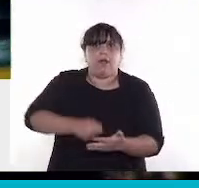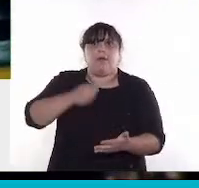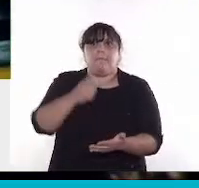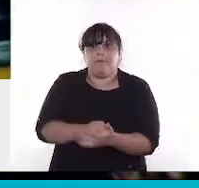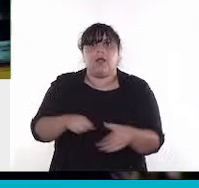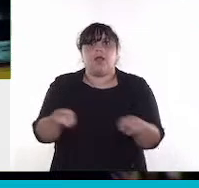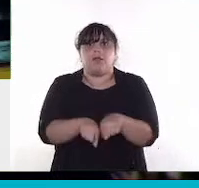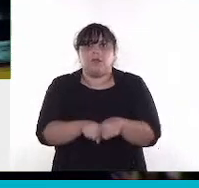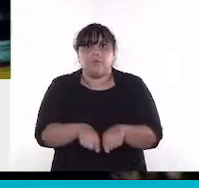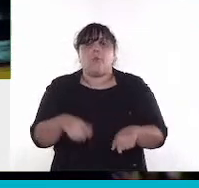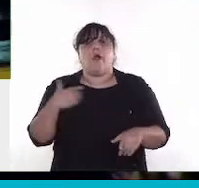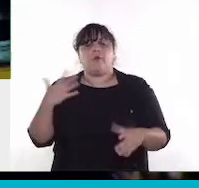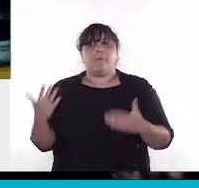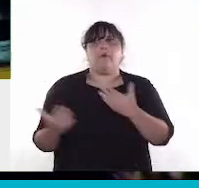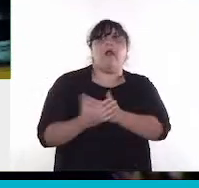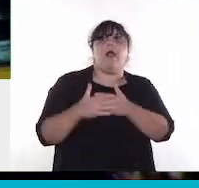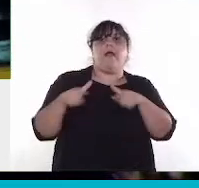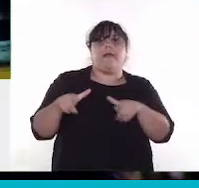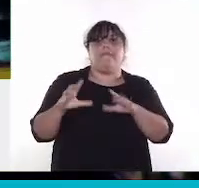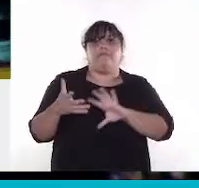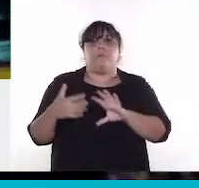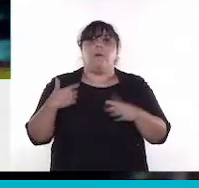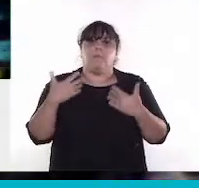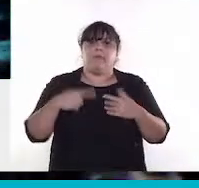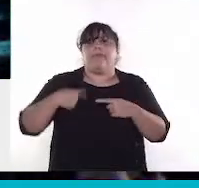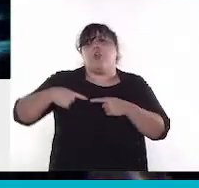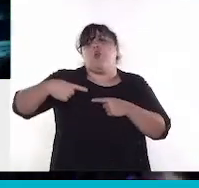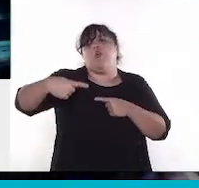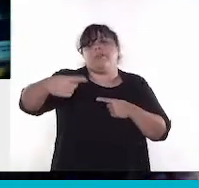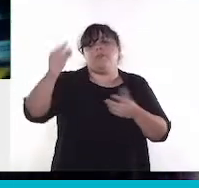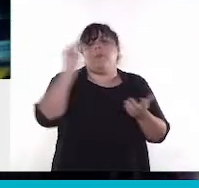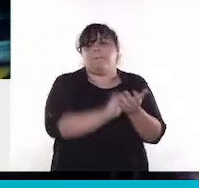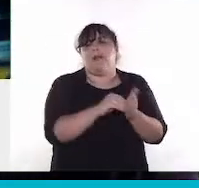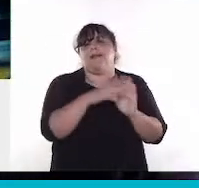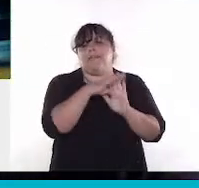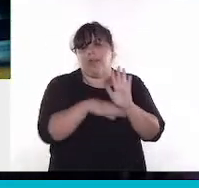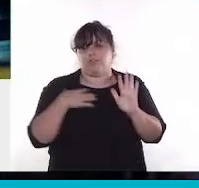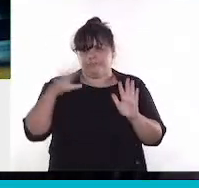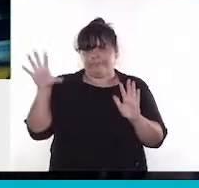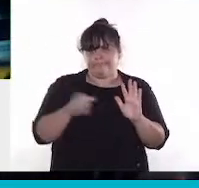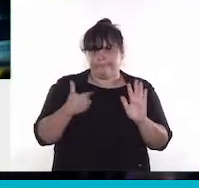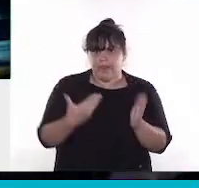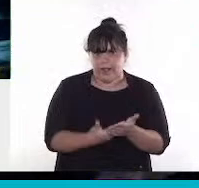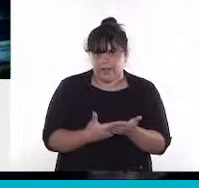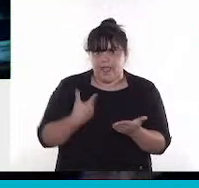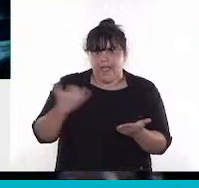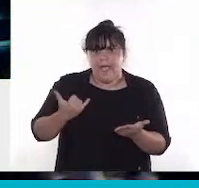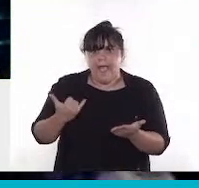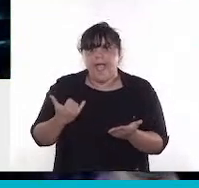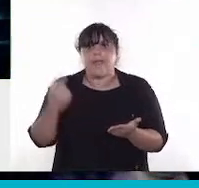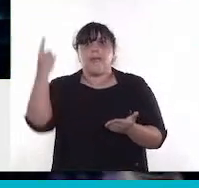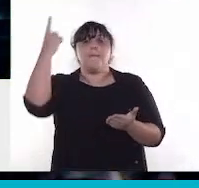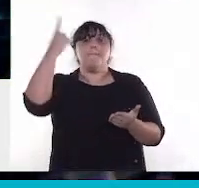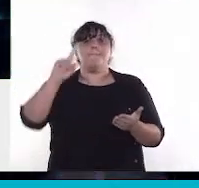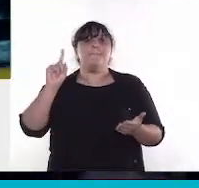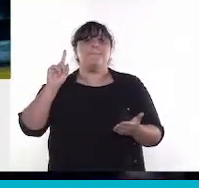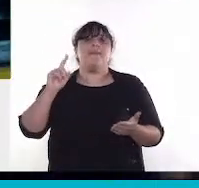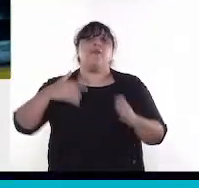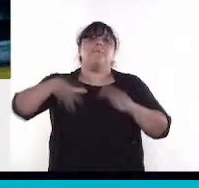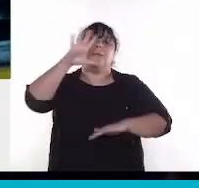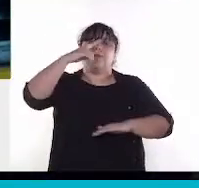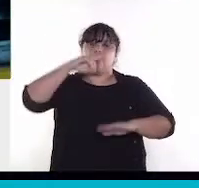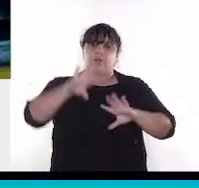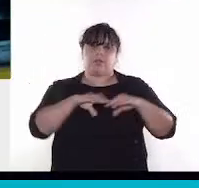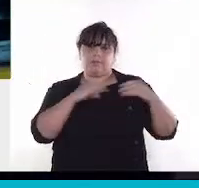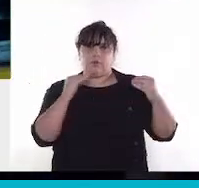barbarie. Podría seguir con algunos datos más que traje, pero fundamentalmente voy a completar